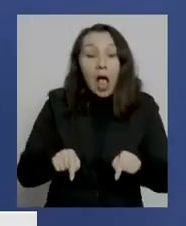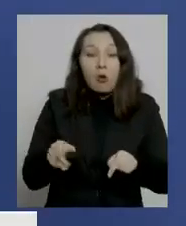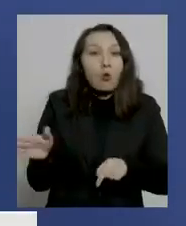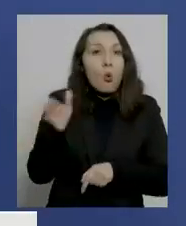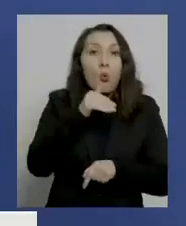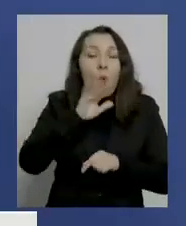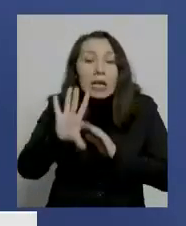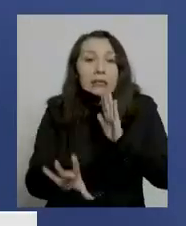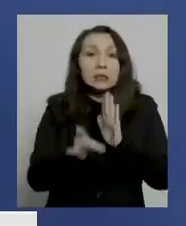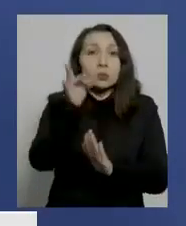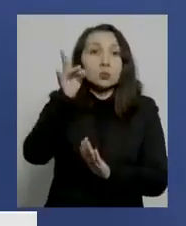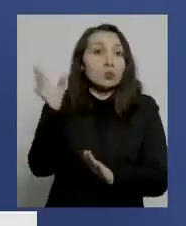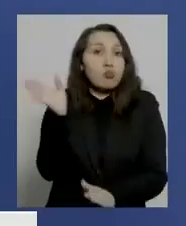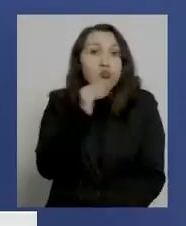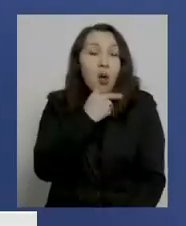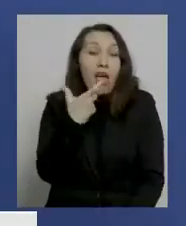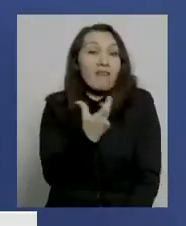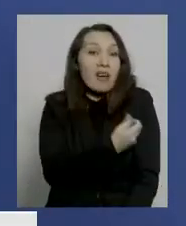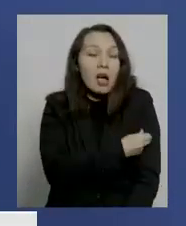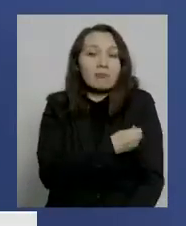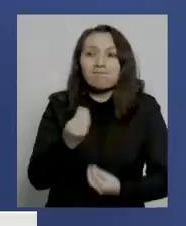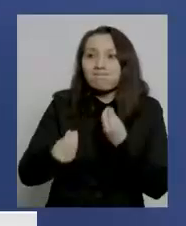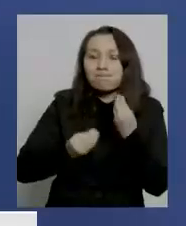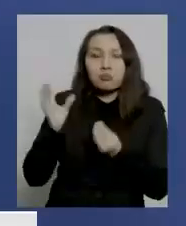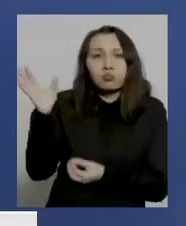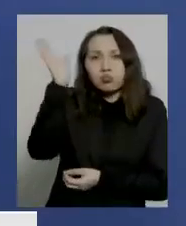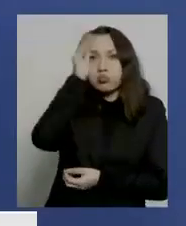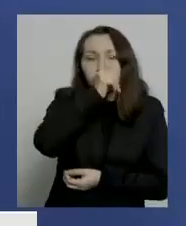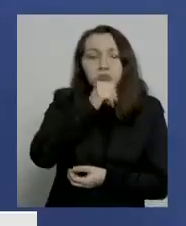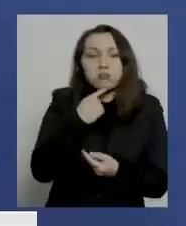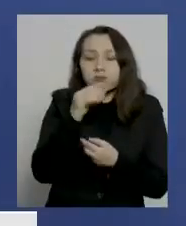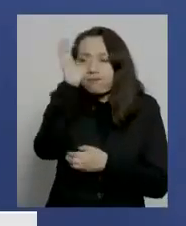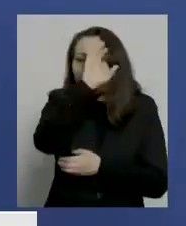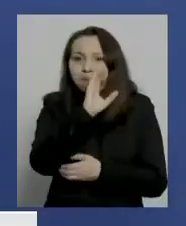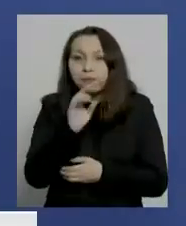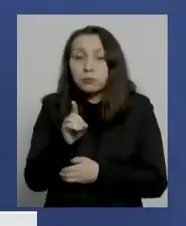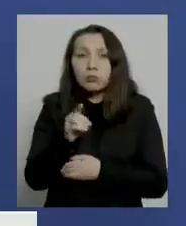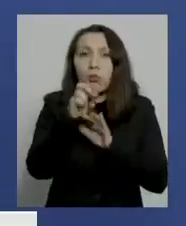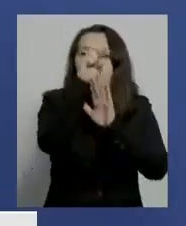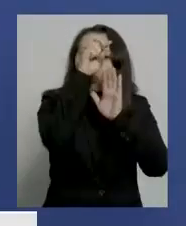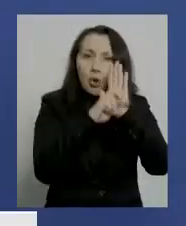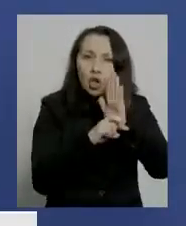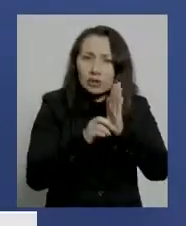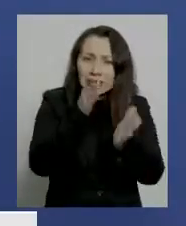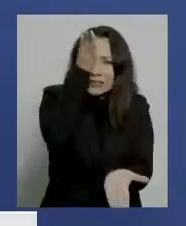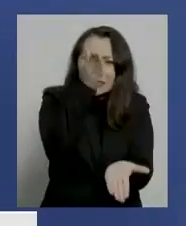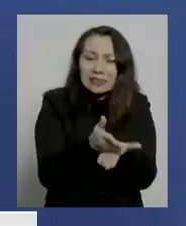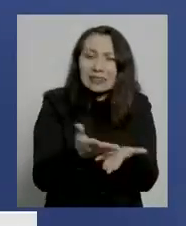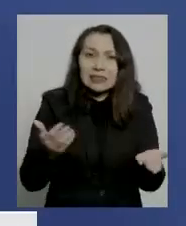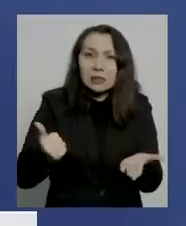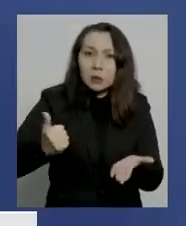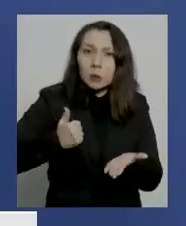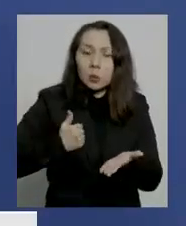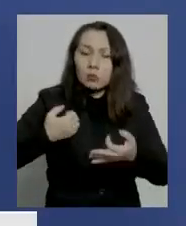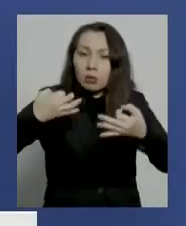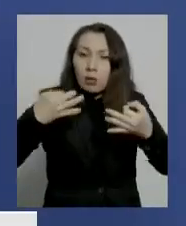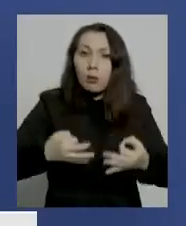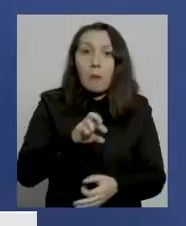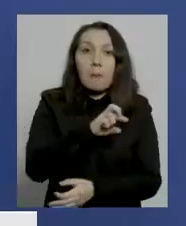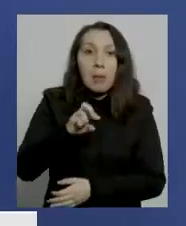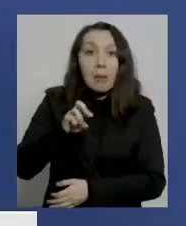no se descubra una vacuna, mientras no exista protocolos estrictos que garanticen a